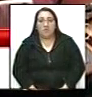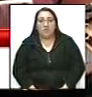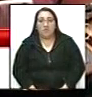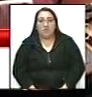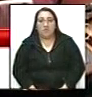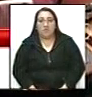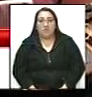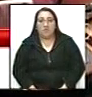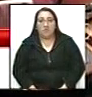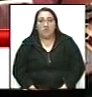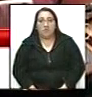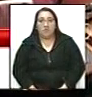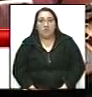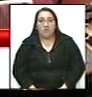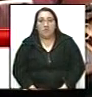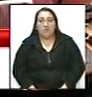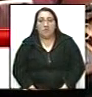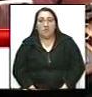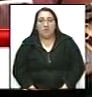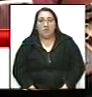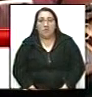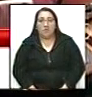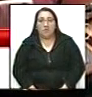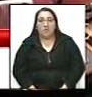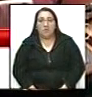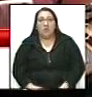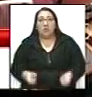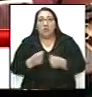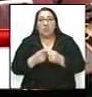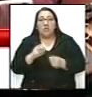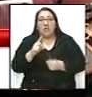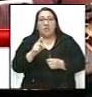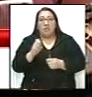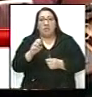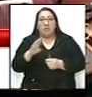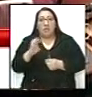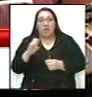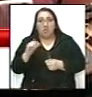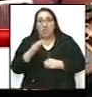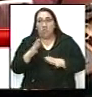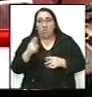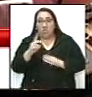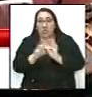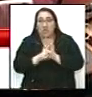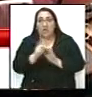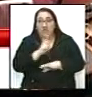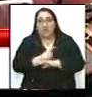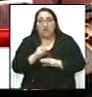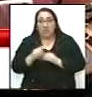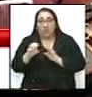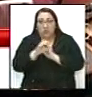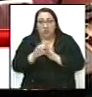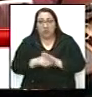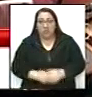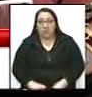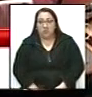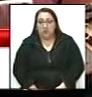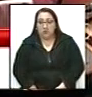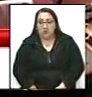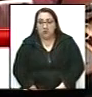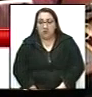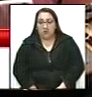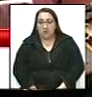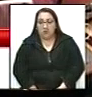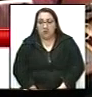Congresista de Belaunde. Sí, yo no conozco ninguna ley de desarrollo constitucional que tenga